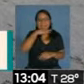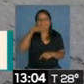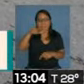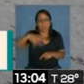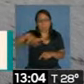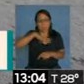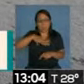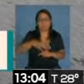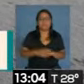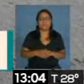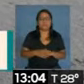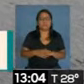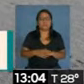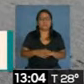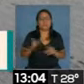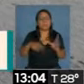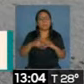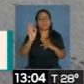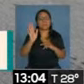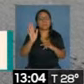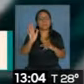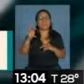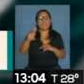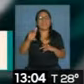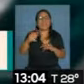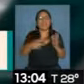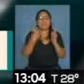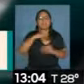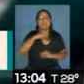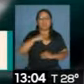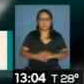Martín, aquí a lo que es a la Tacita de Plata, ¿no? Aquí a San Salvador. Exactamente.